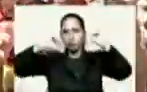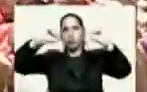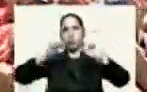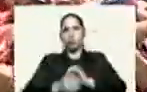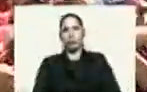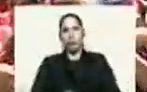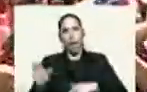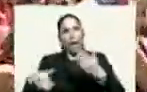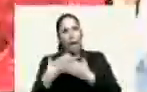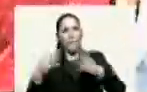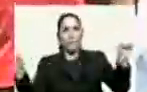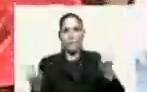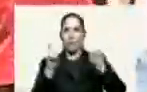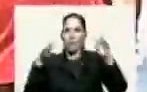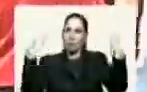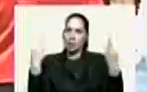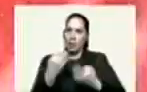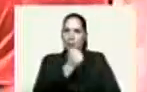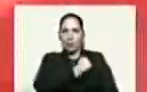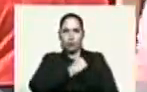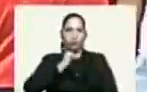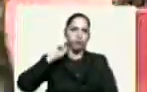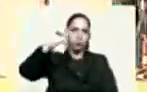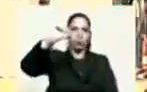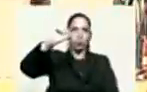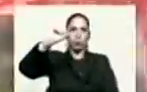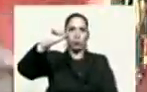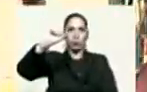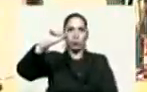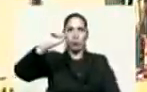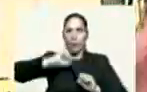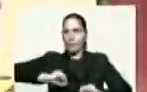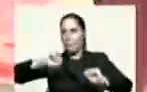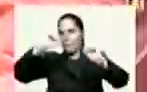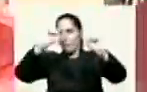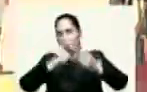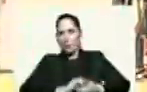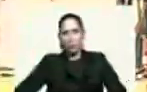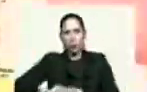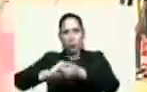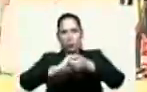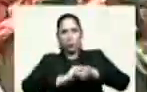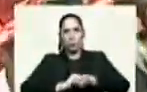¡Hasta la victoria siempre, camarada! ¡Que viva Trujillo!